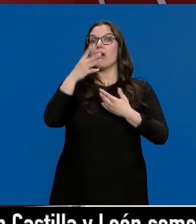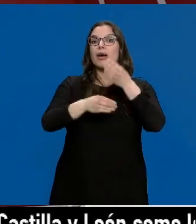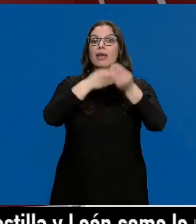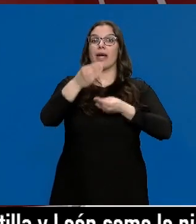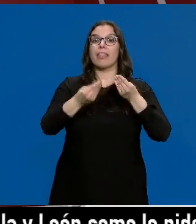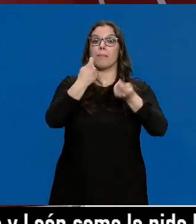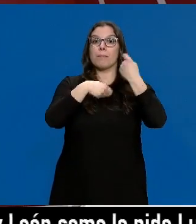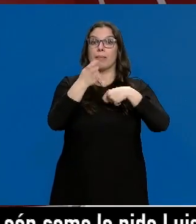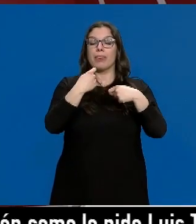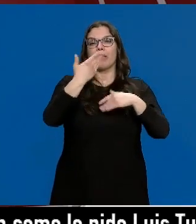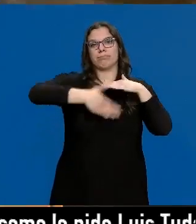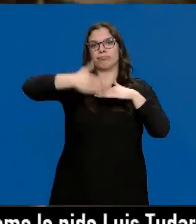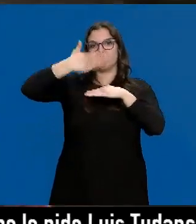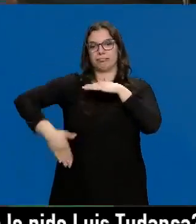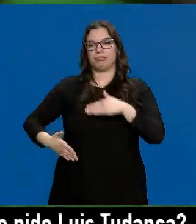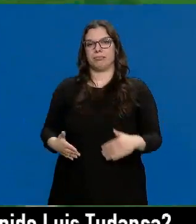de este producto.